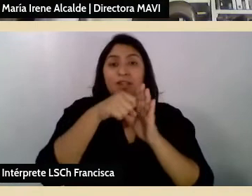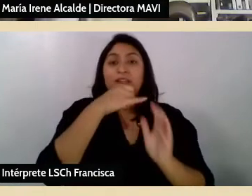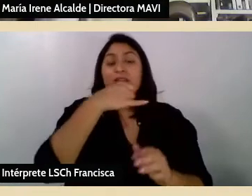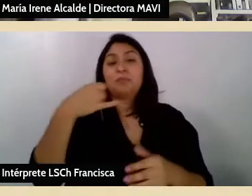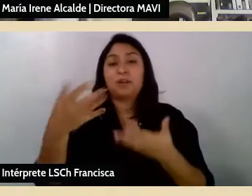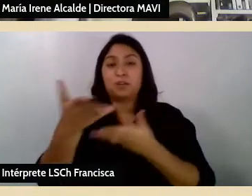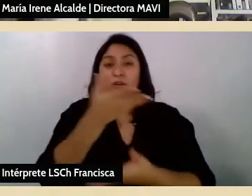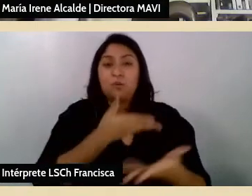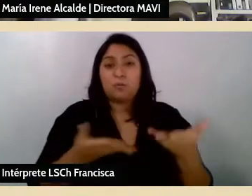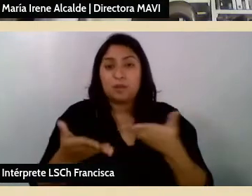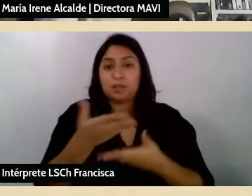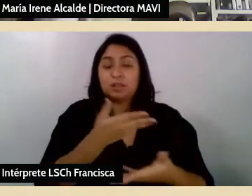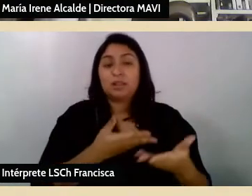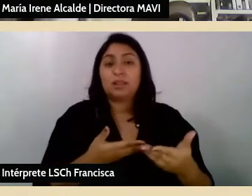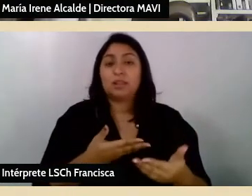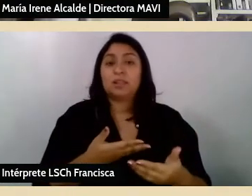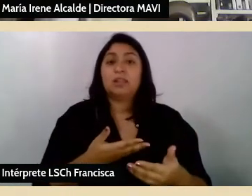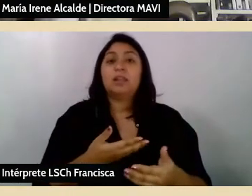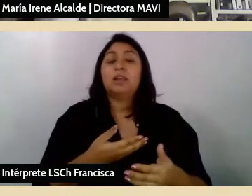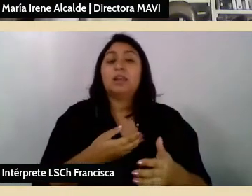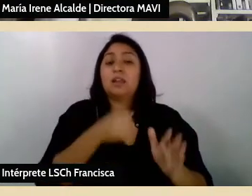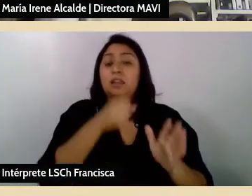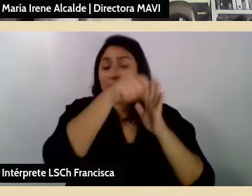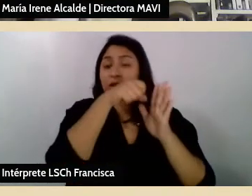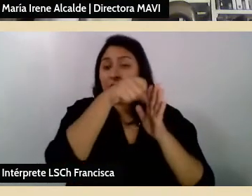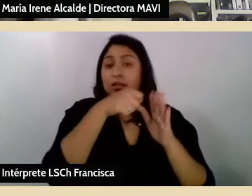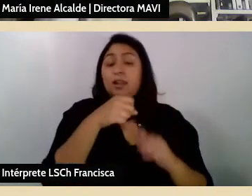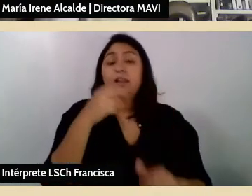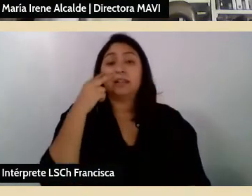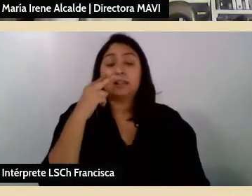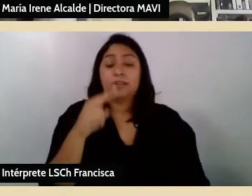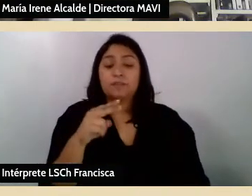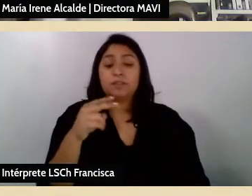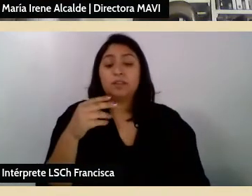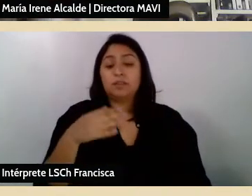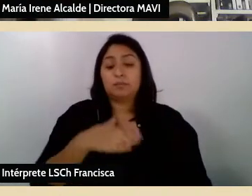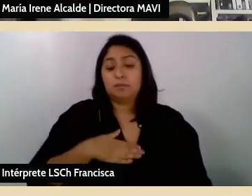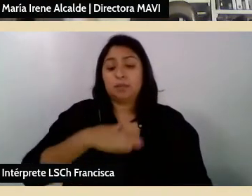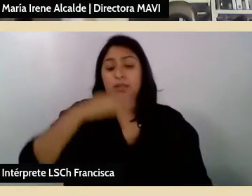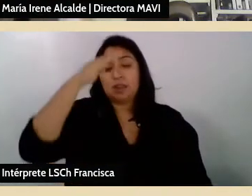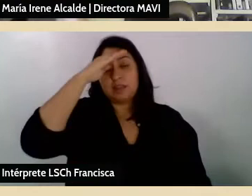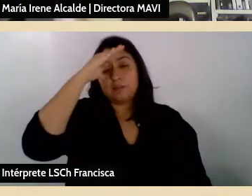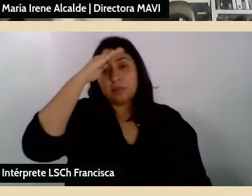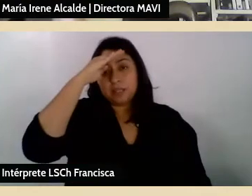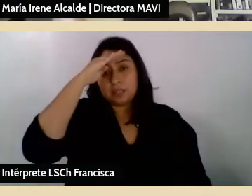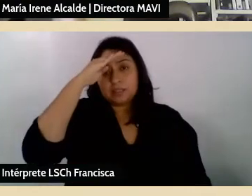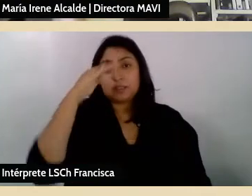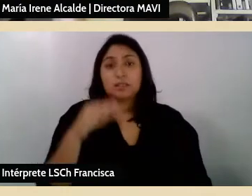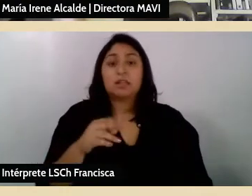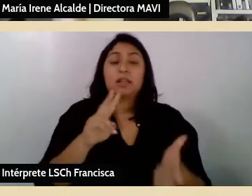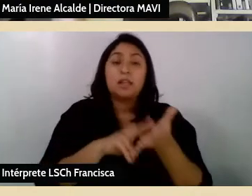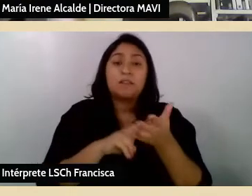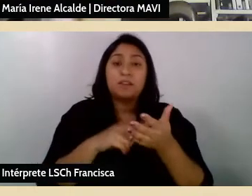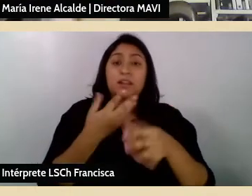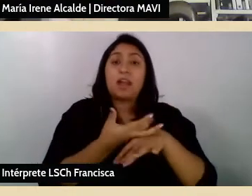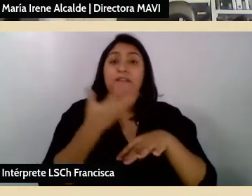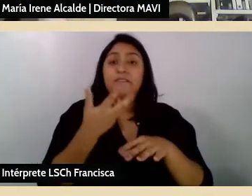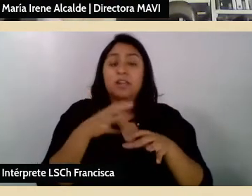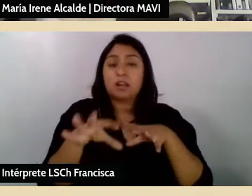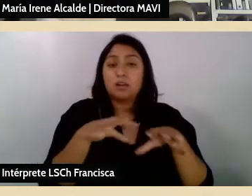con el canal donde hice una revisión de mi experiencia en esa exhibición. Y claro, ahí habían cosas que eran